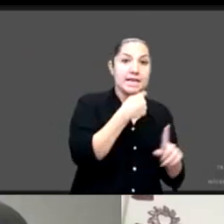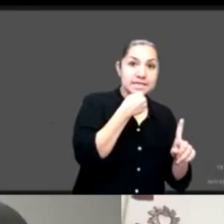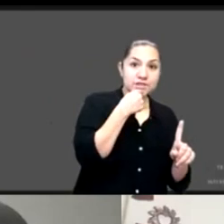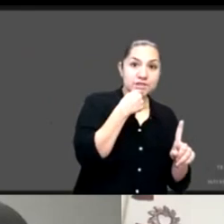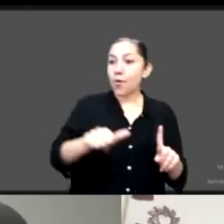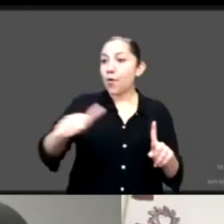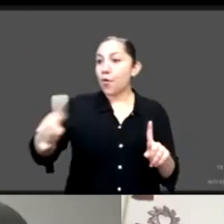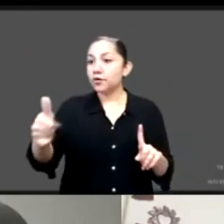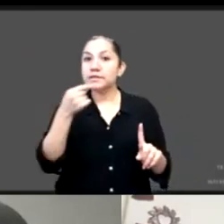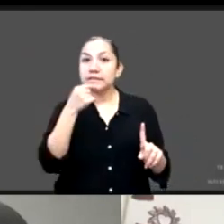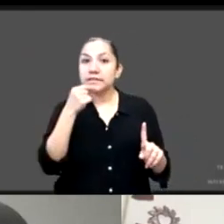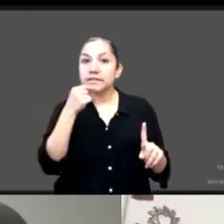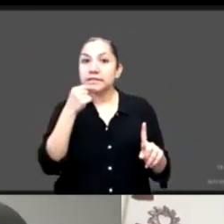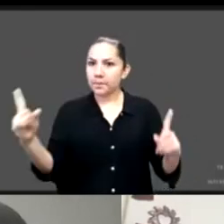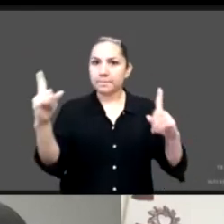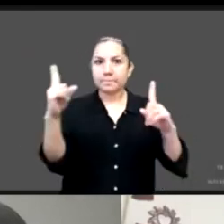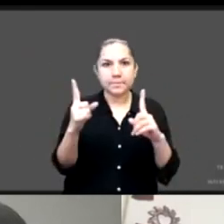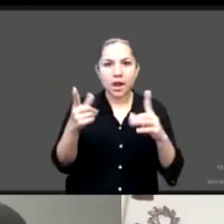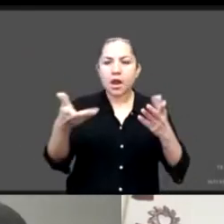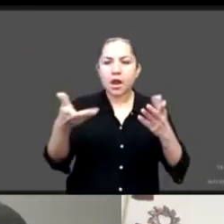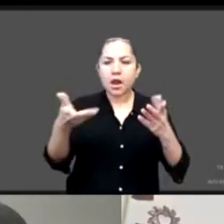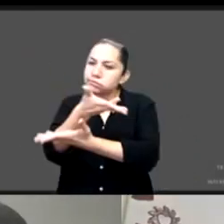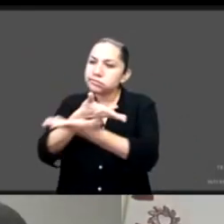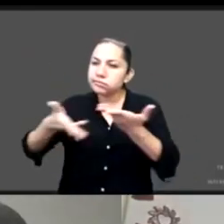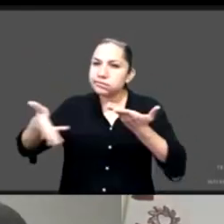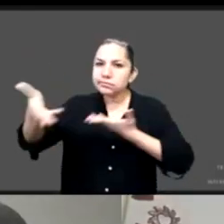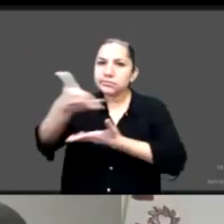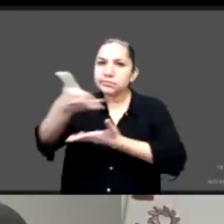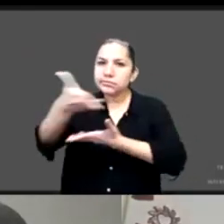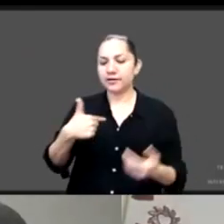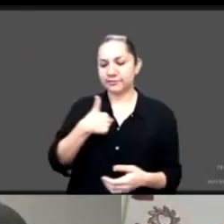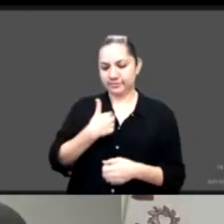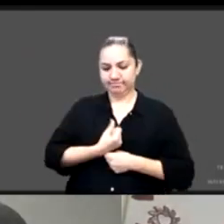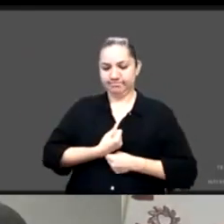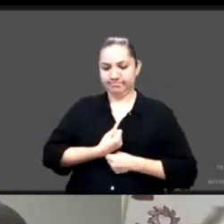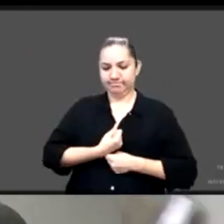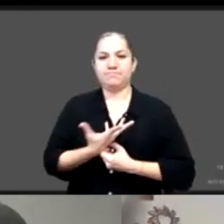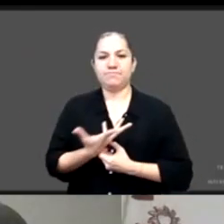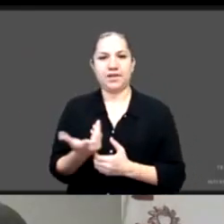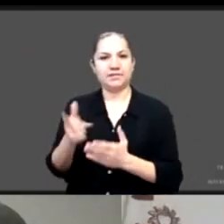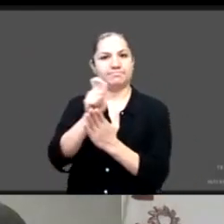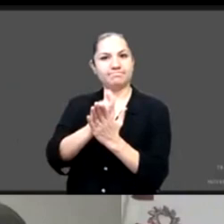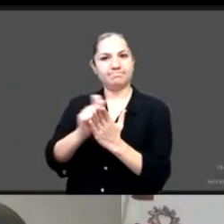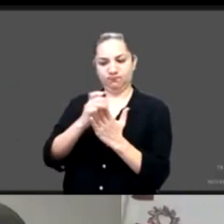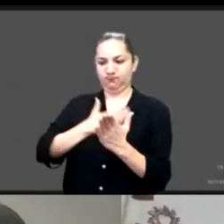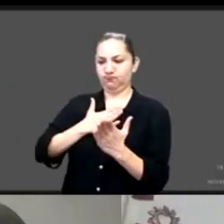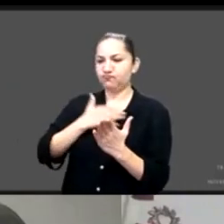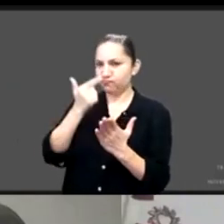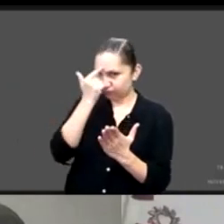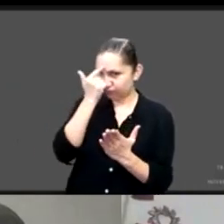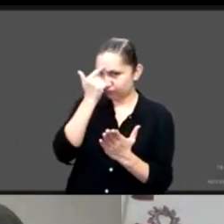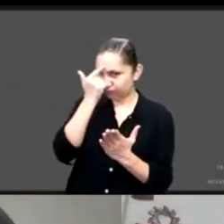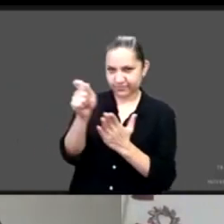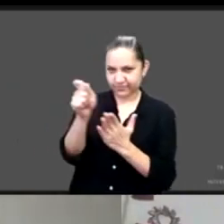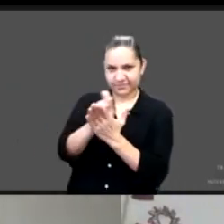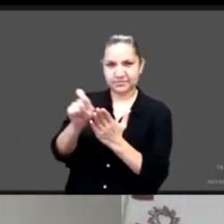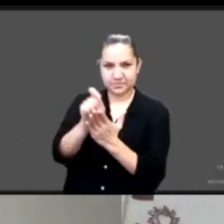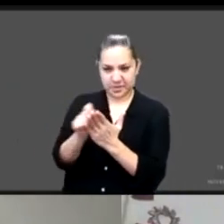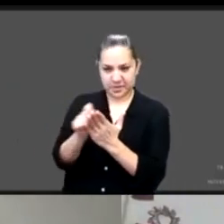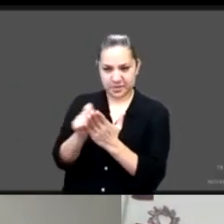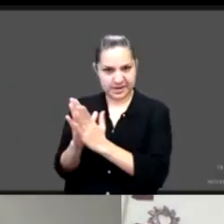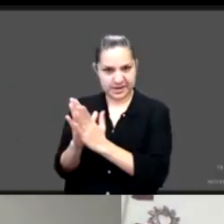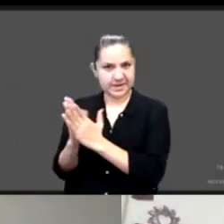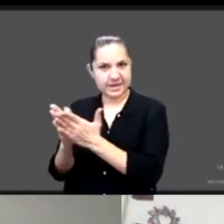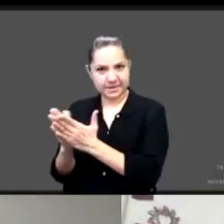los autores que generaron este libro. Así como este libro, se realizó también otro con niños del Mezquital, de